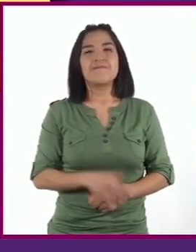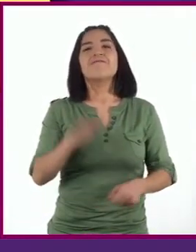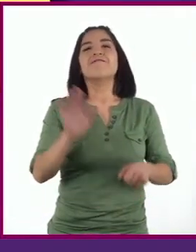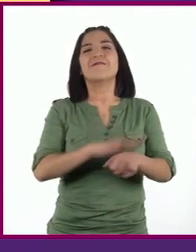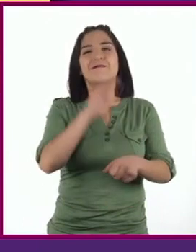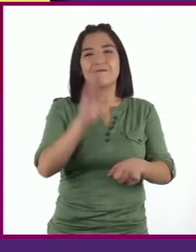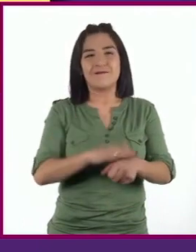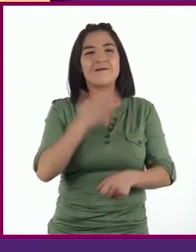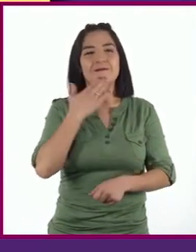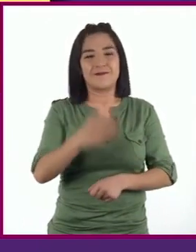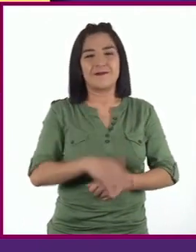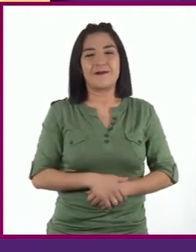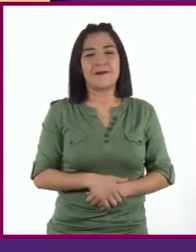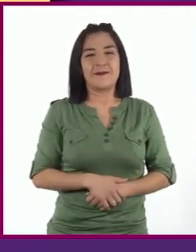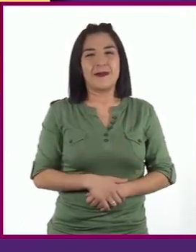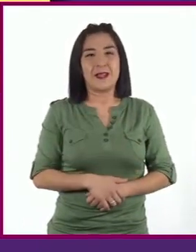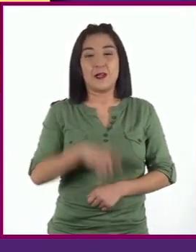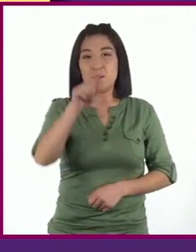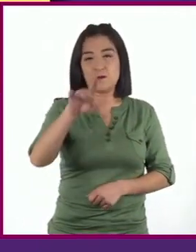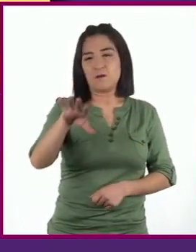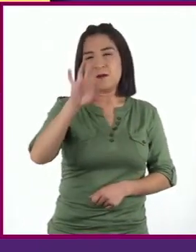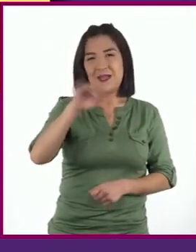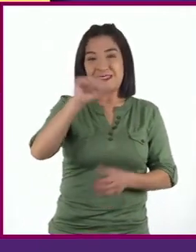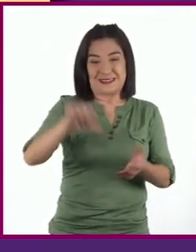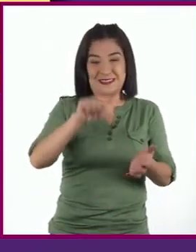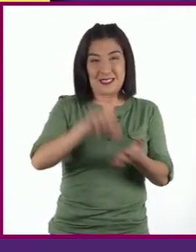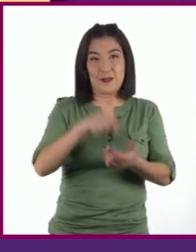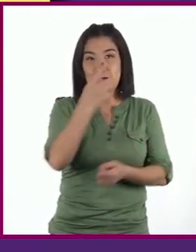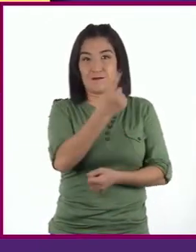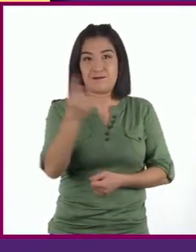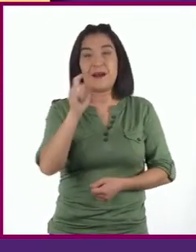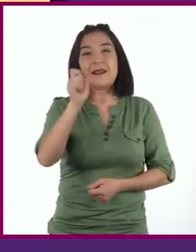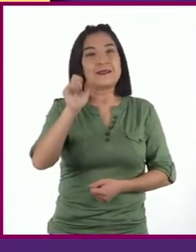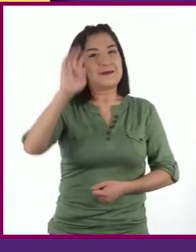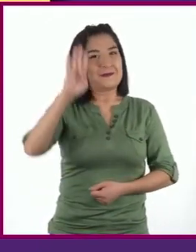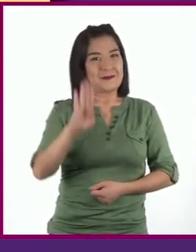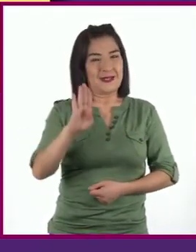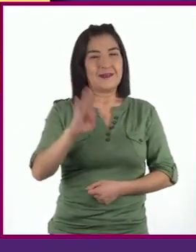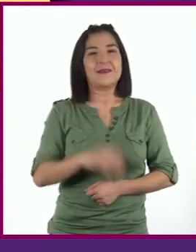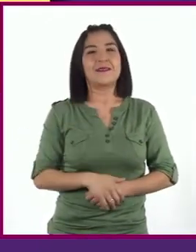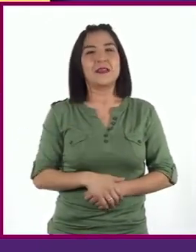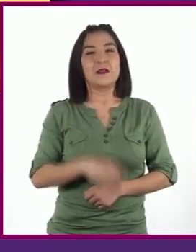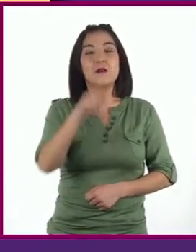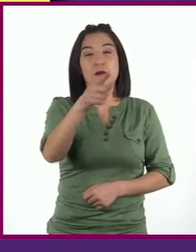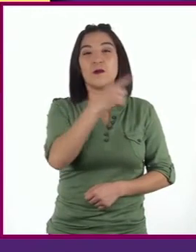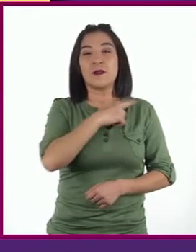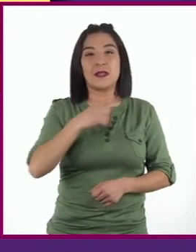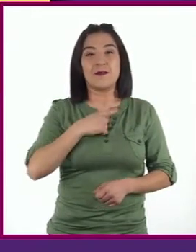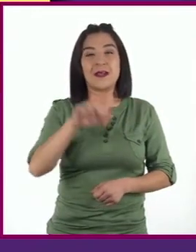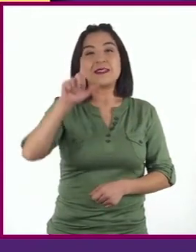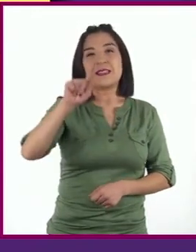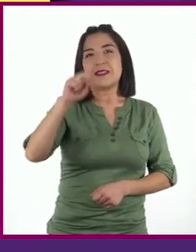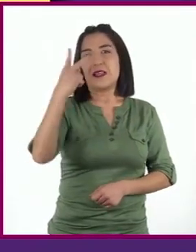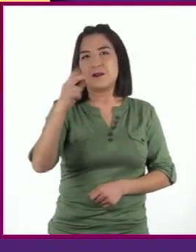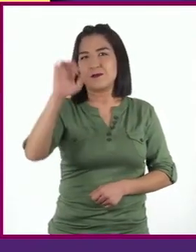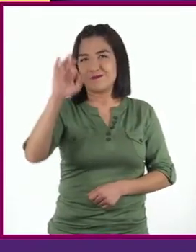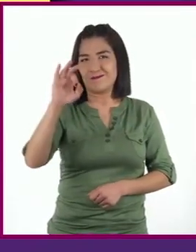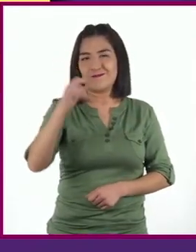Correcto. Si tomamos como centro de rotación al vértice B, tendrían que girar 72